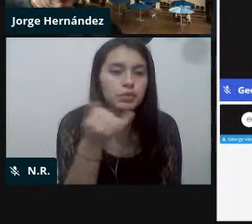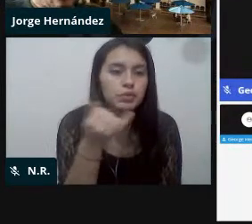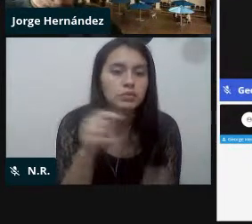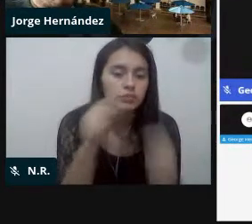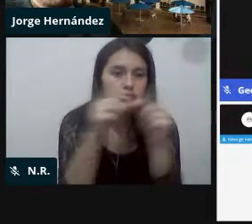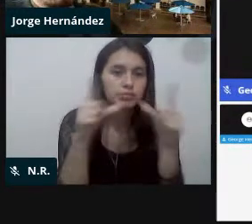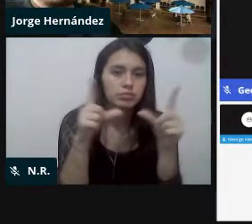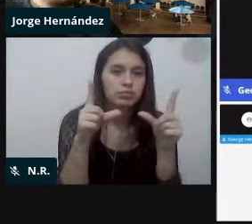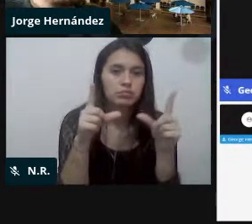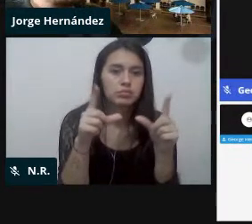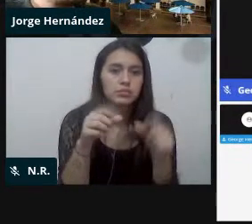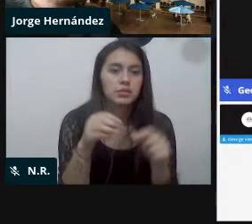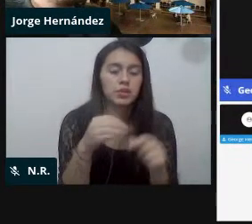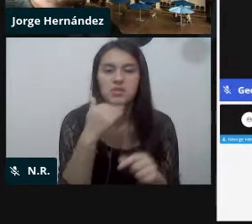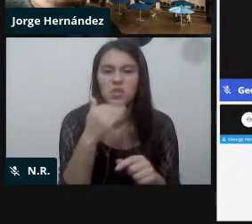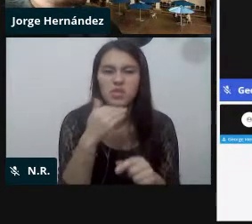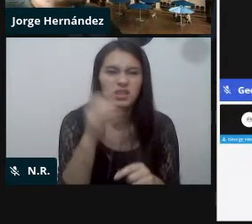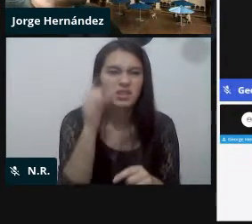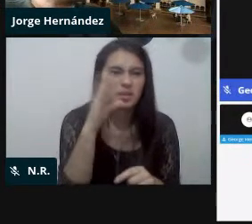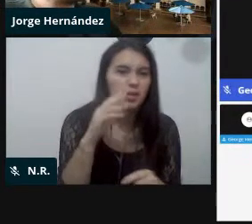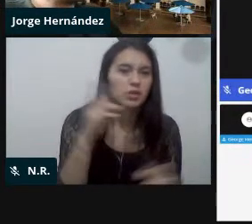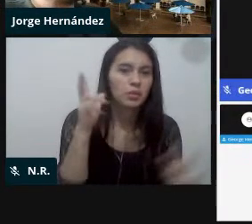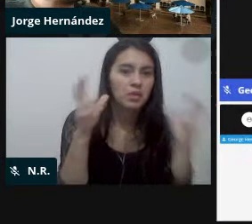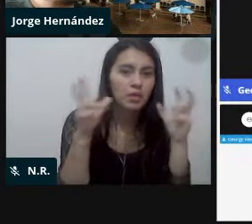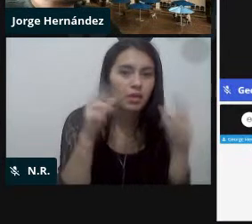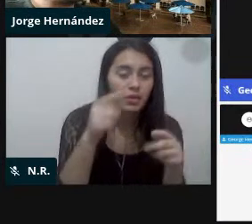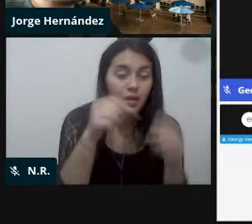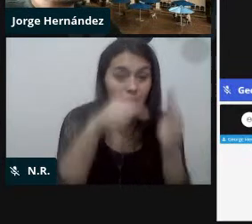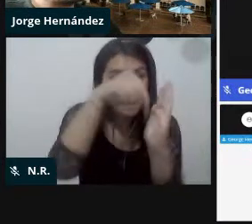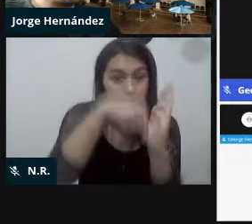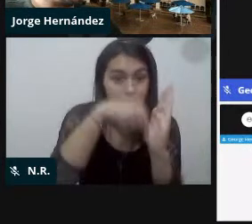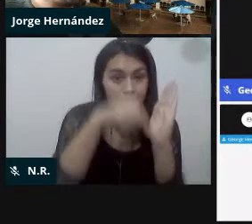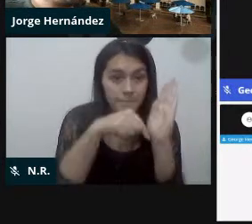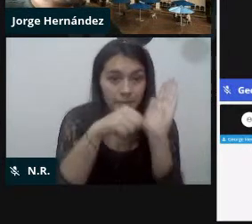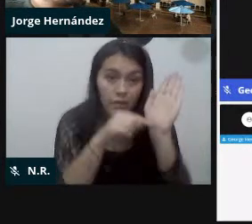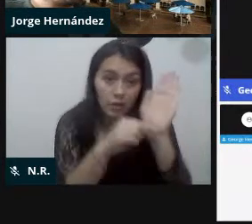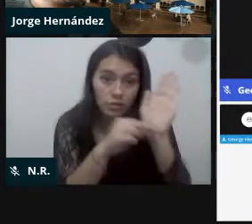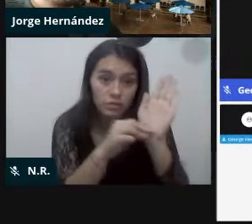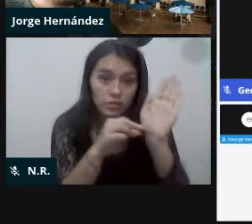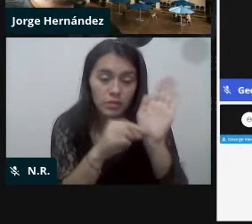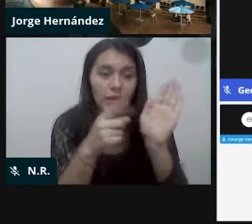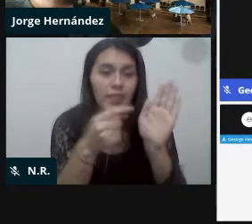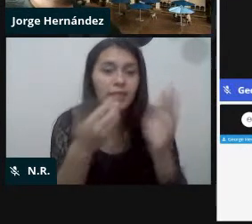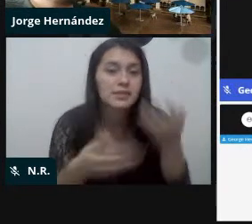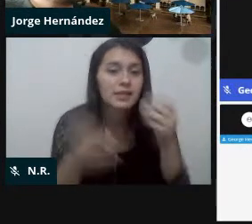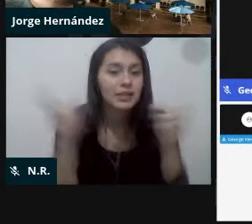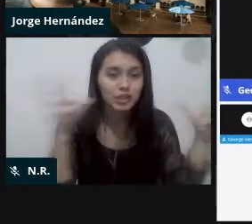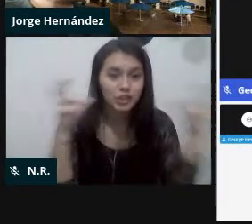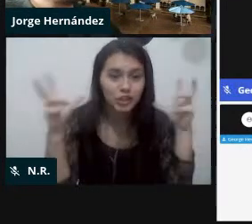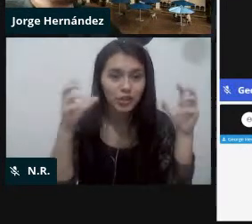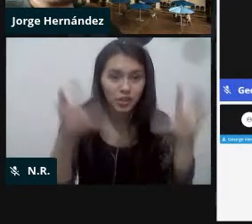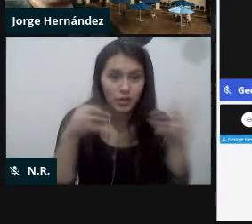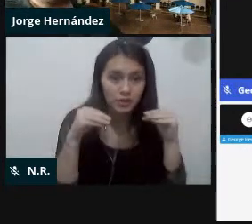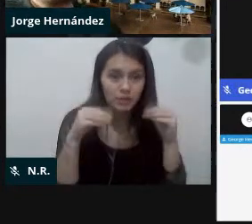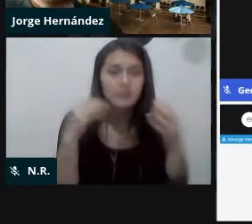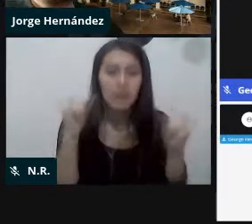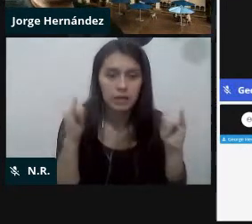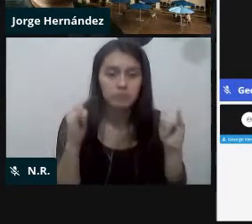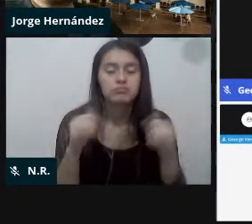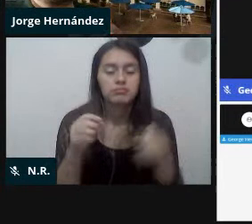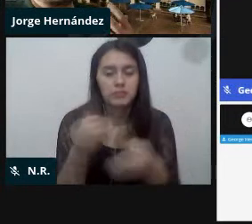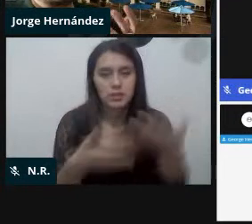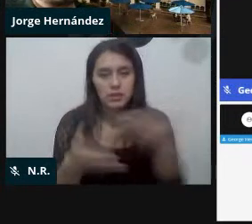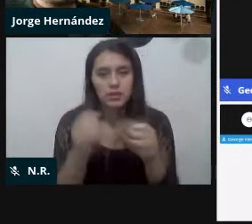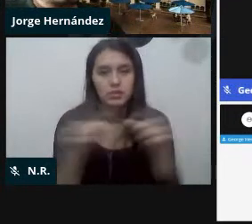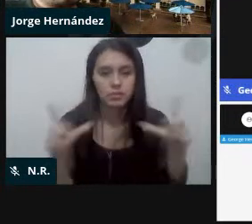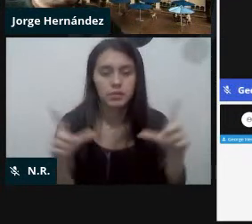un video o algo con audio, activan la opción y le doy compartir. Entonces, en este momento, mi